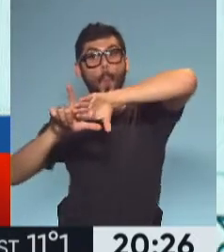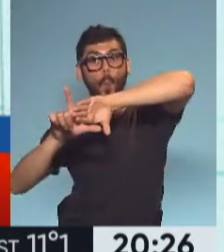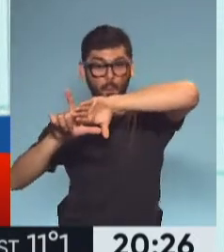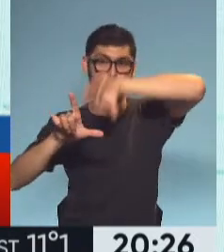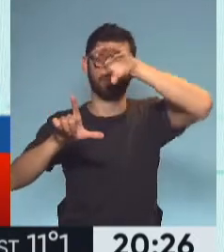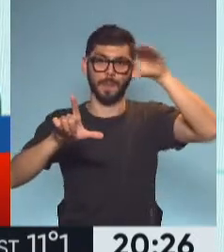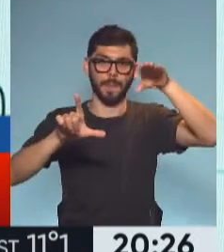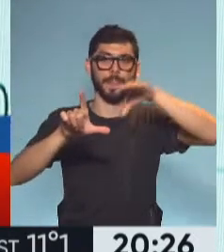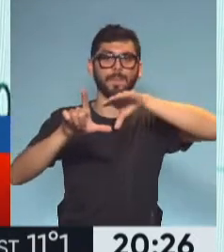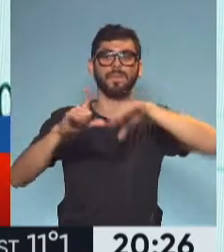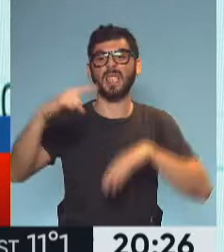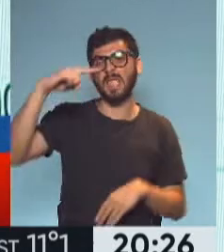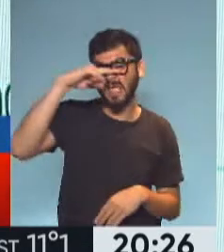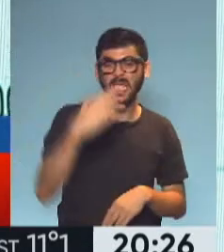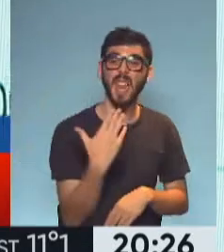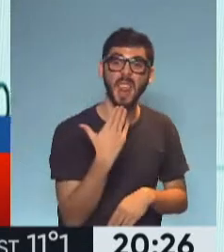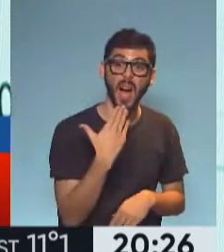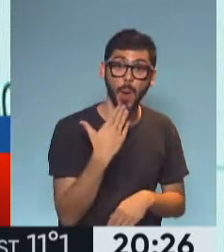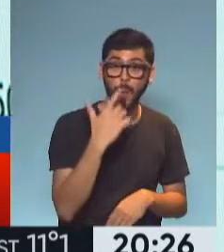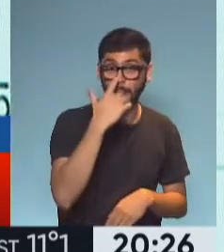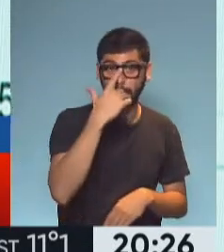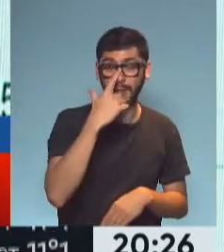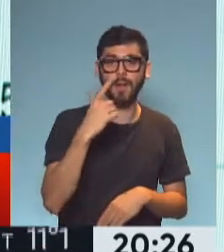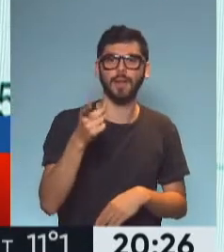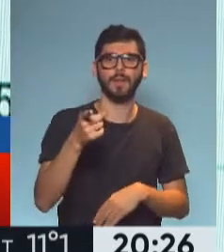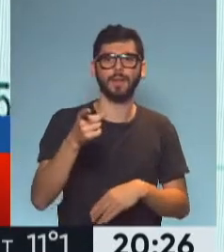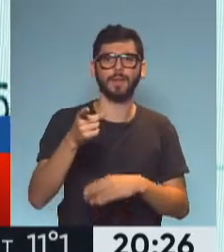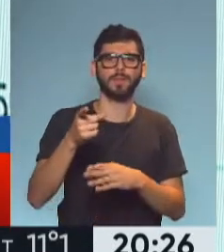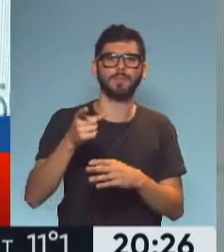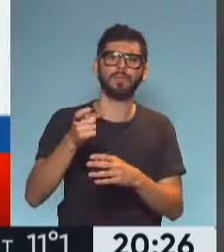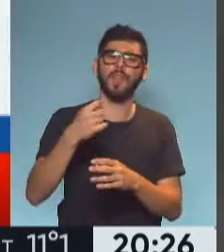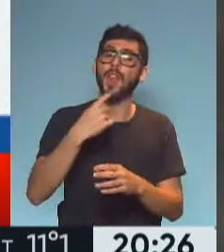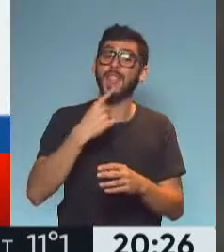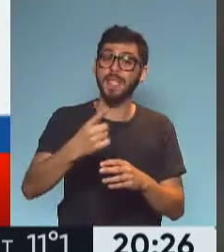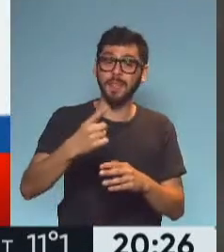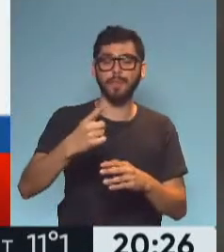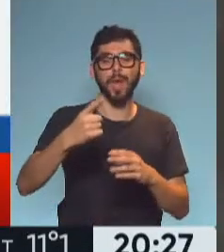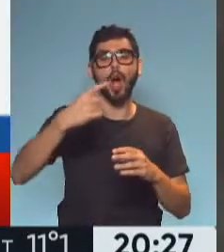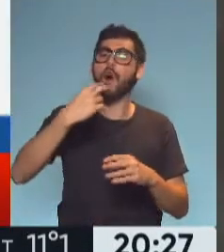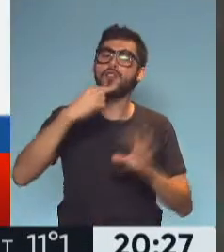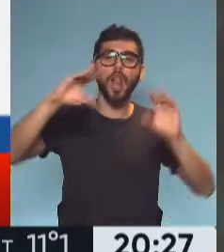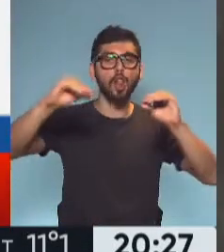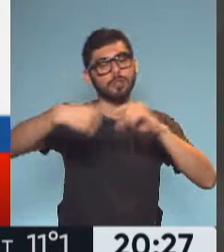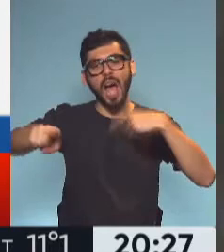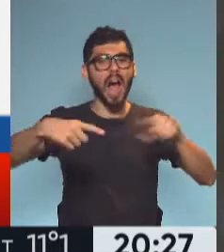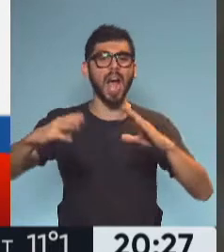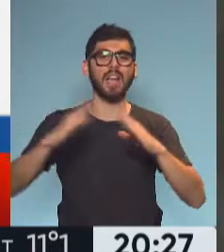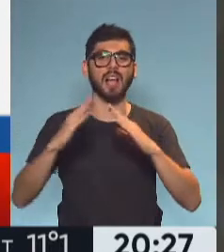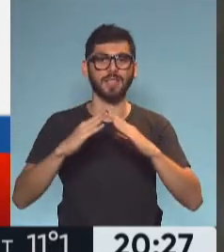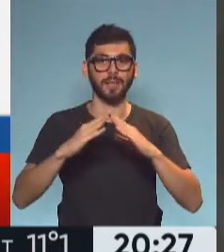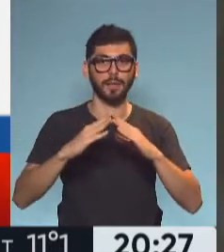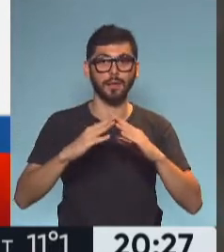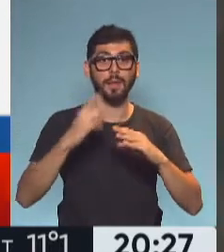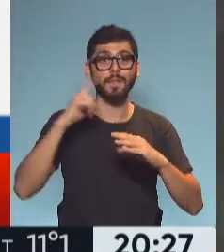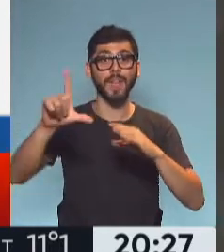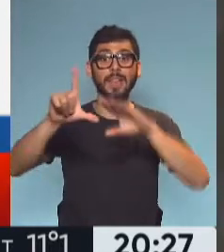el 7 de abril, anuncian la restricción hasta después de las 23. Después sí. De las 23, a las 23, todos a casa. Fíjese que el efecto